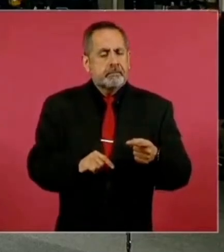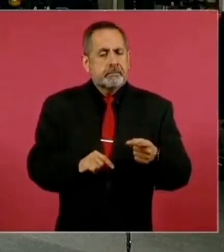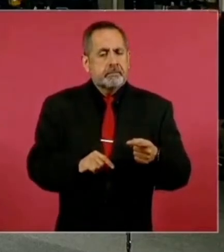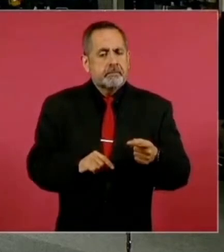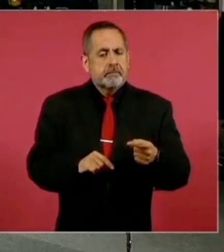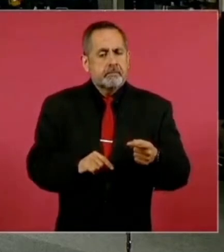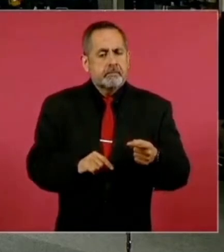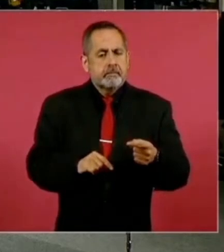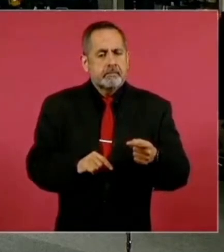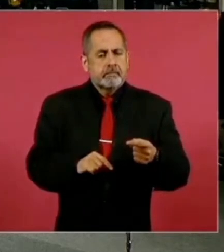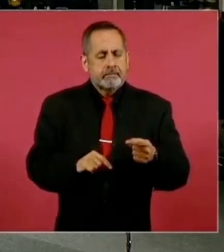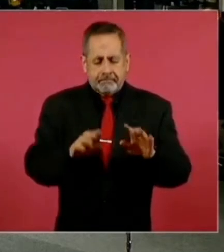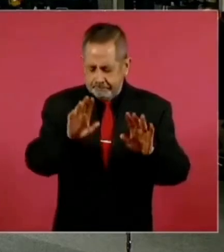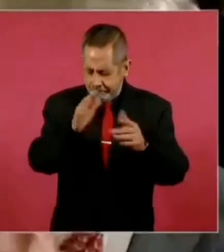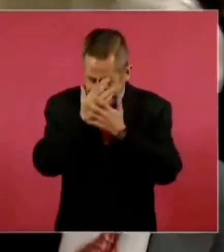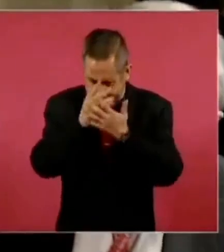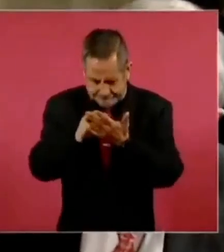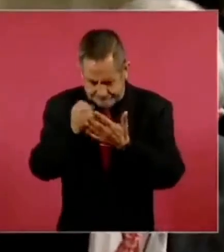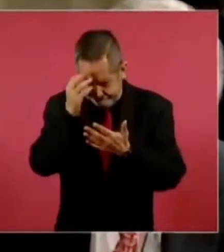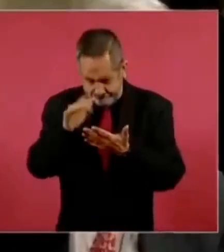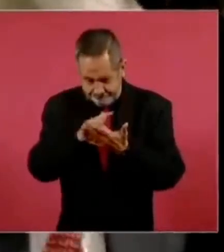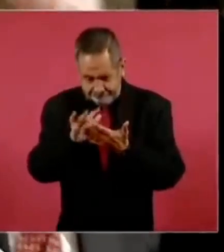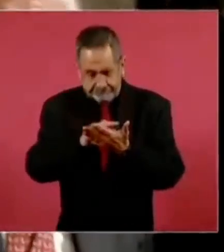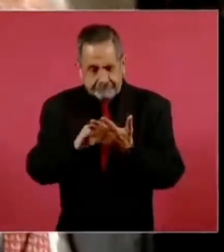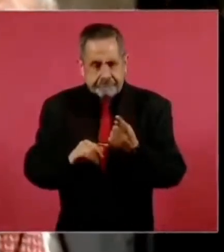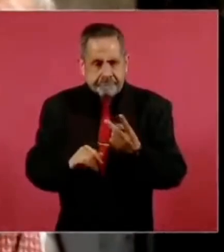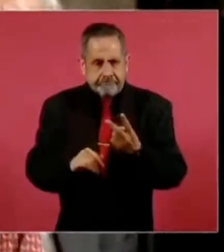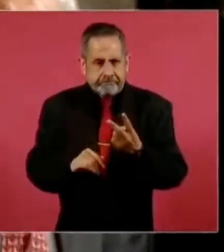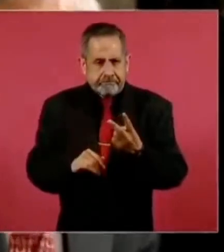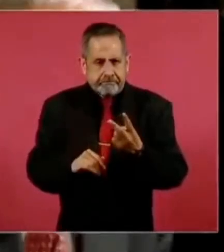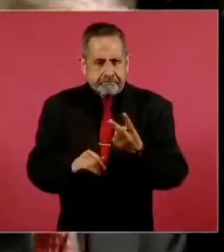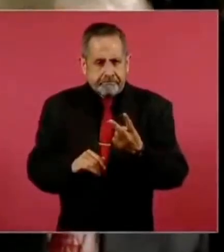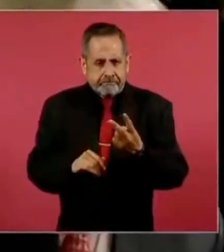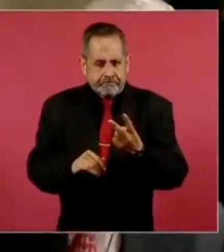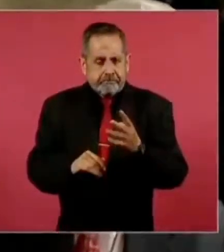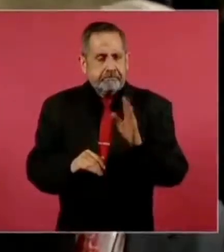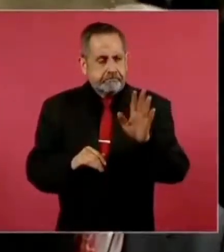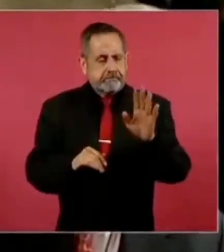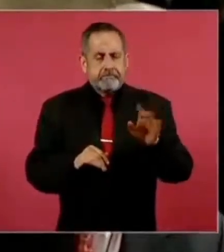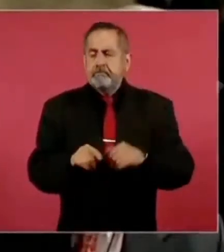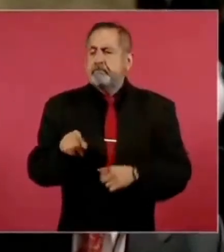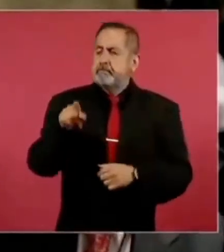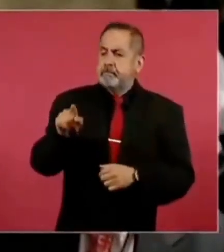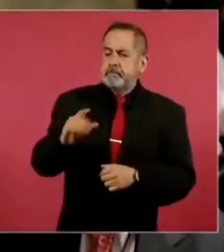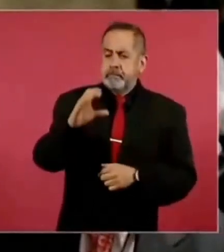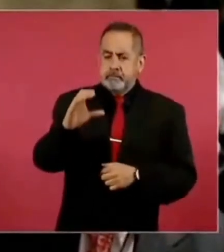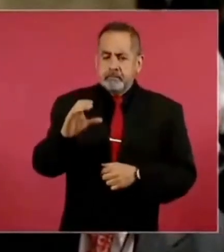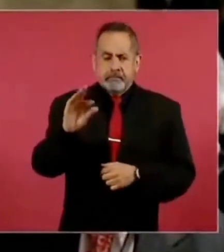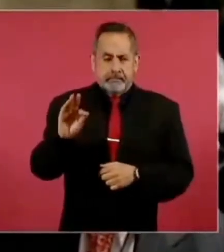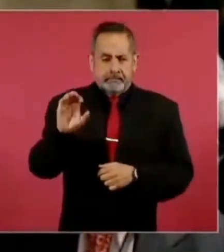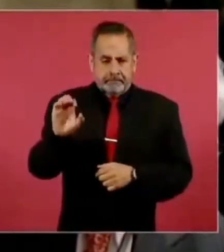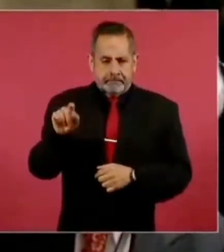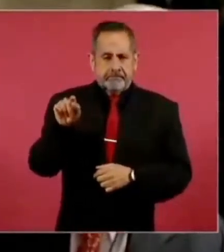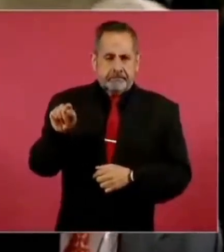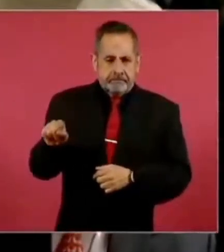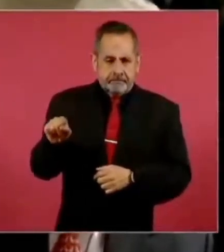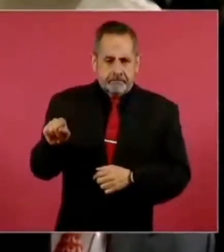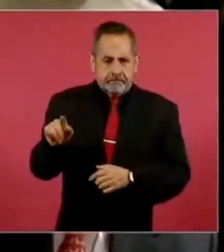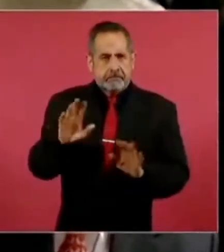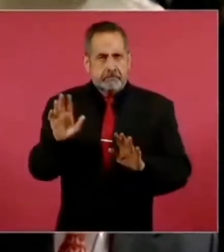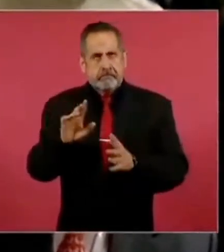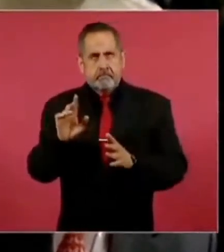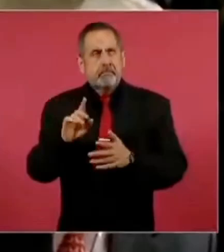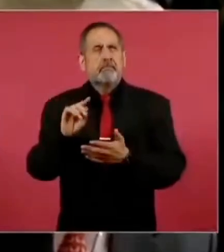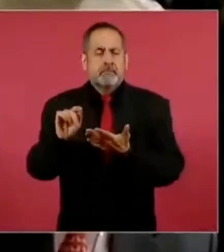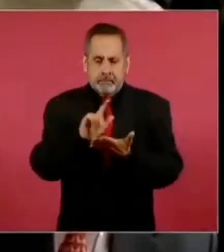es que estoy buscando la información, que la Comisión Federal de Electricidad, que la ley